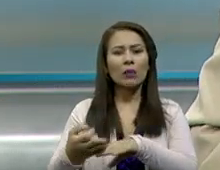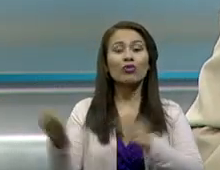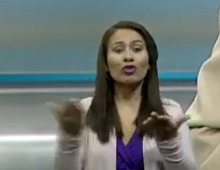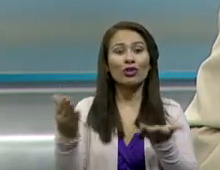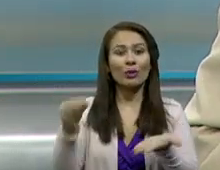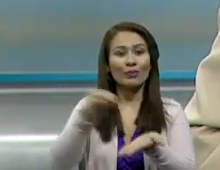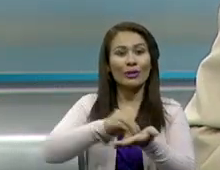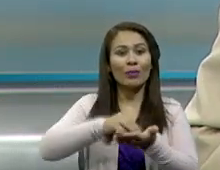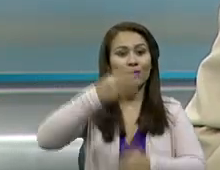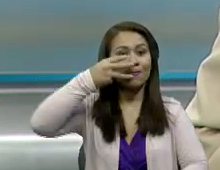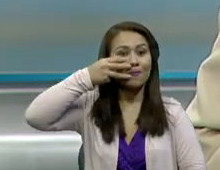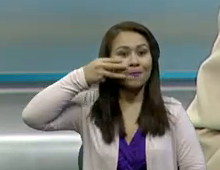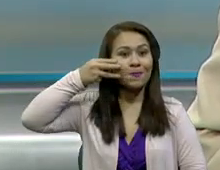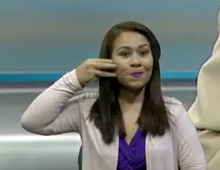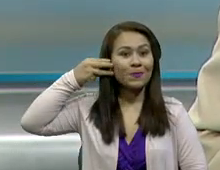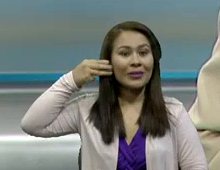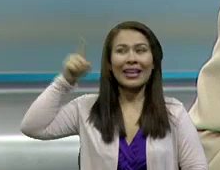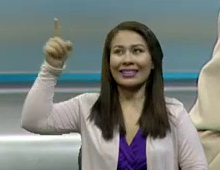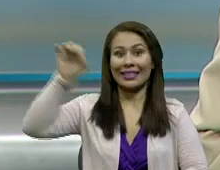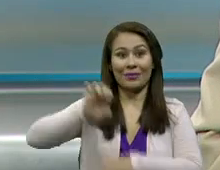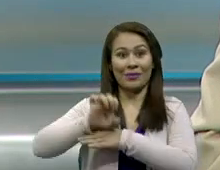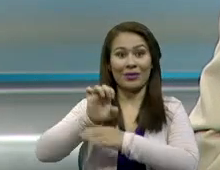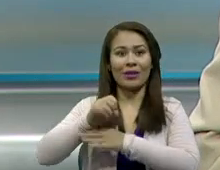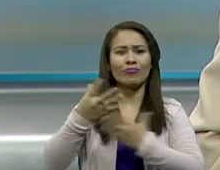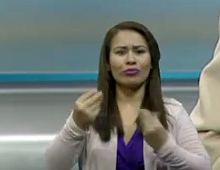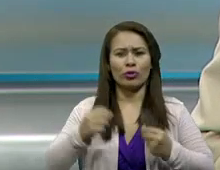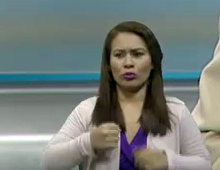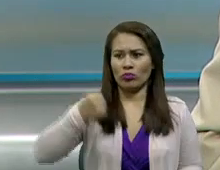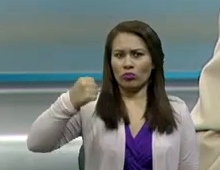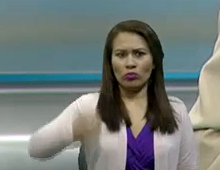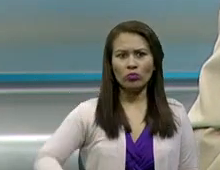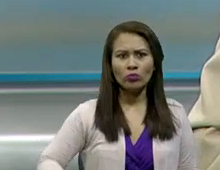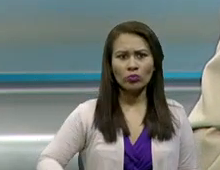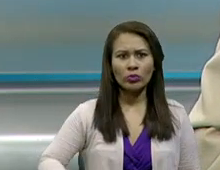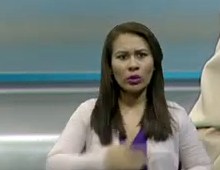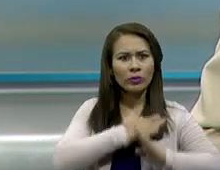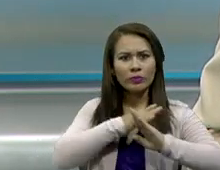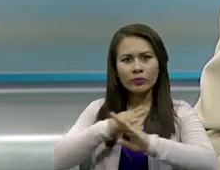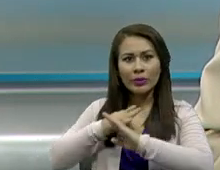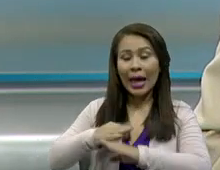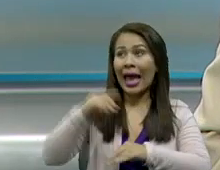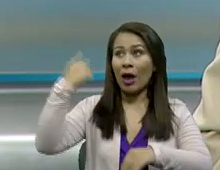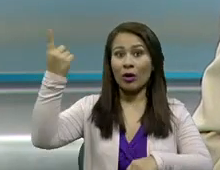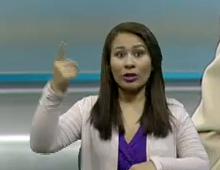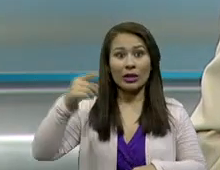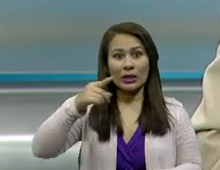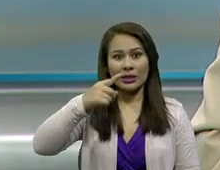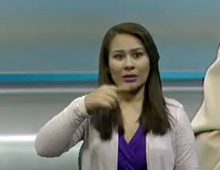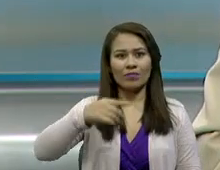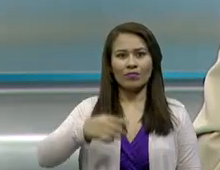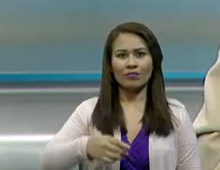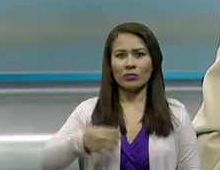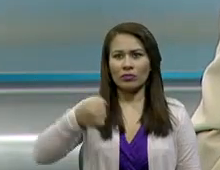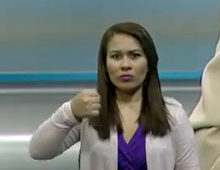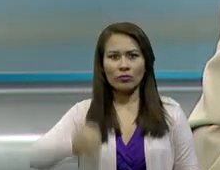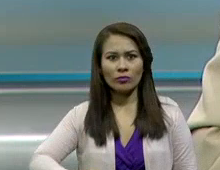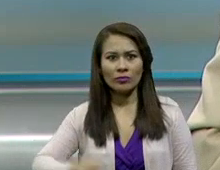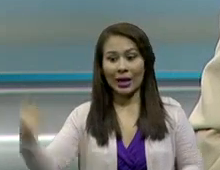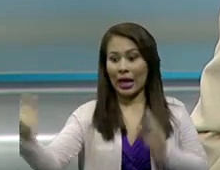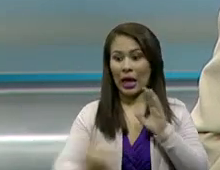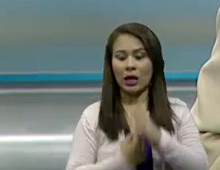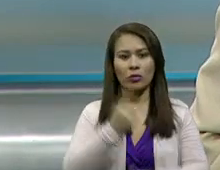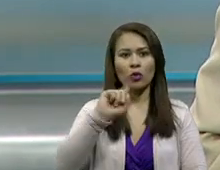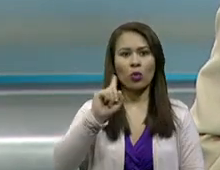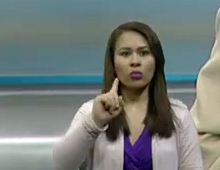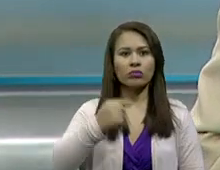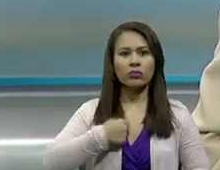Amazonía ecuatoriana, se han caracterizado por el espíritu guerrero que impidió que sean conquistados por los incas y los españoles. Un grupo de